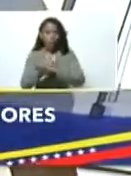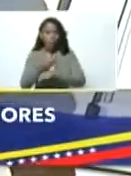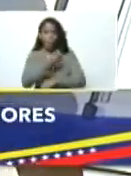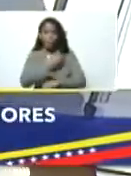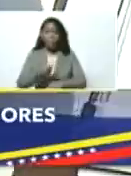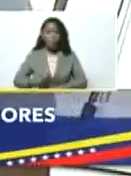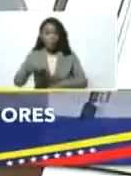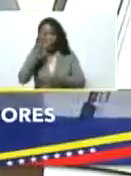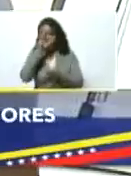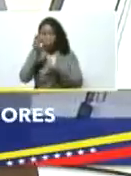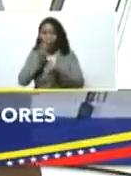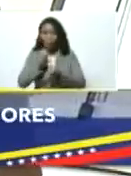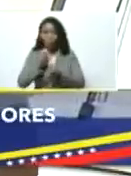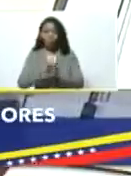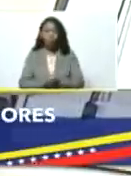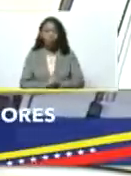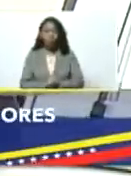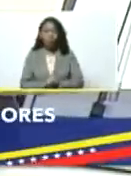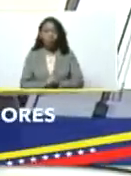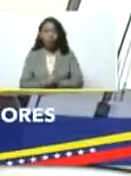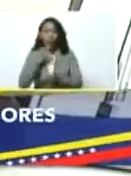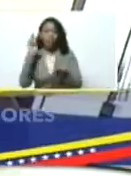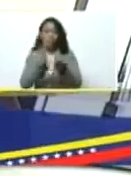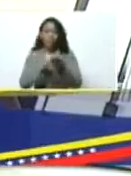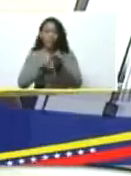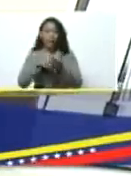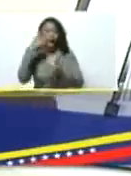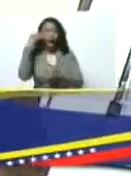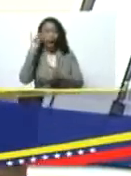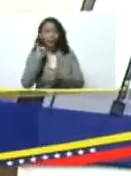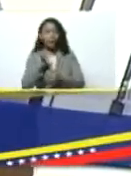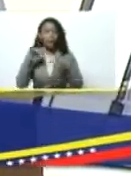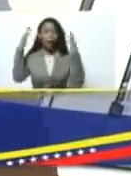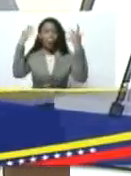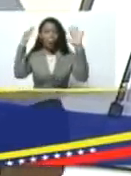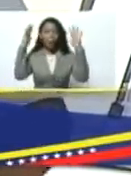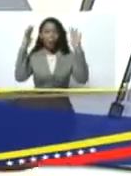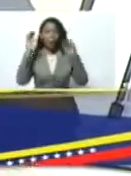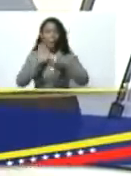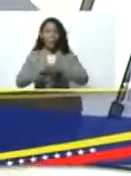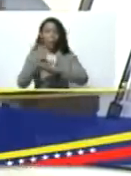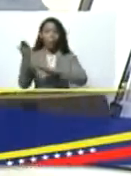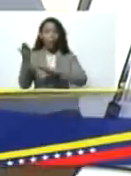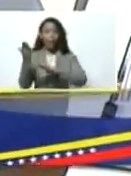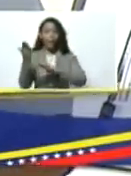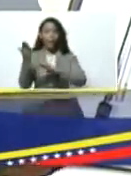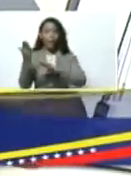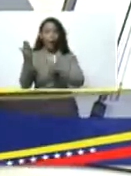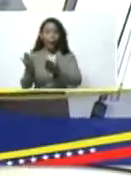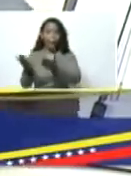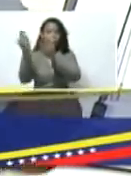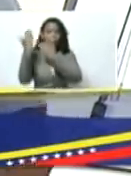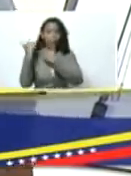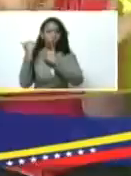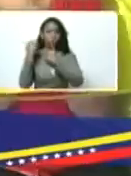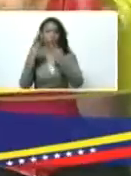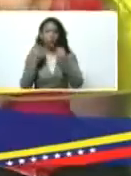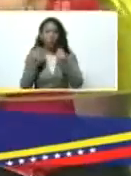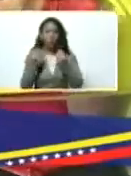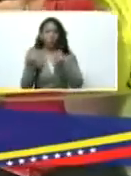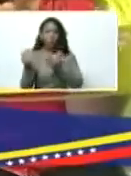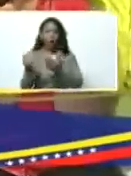del banco. Verdaderamente hay que aplaudirlo por haber aportado tanto